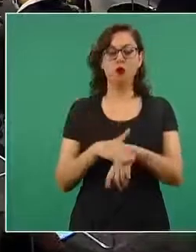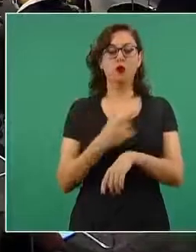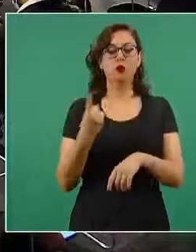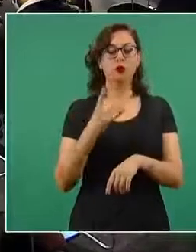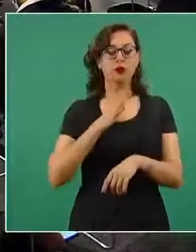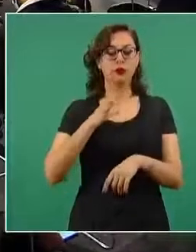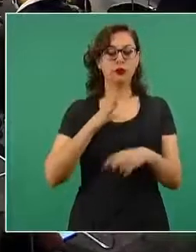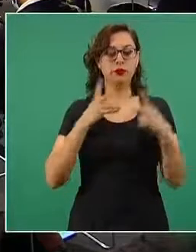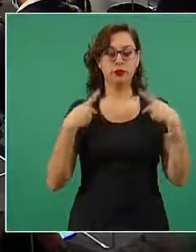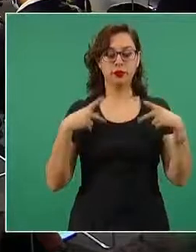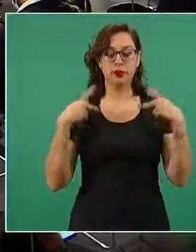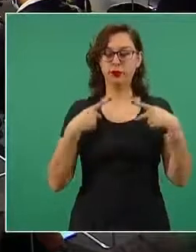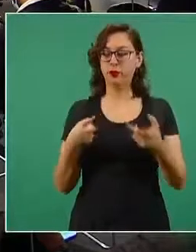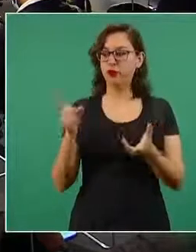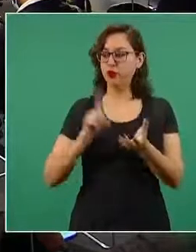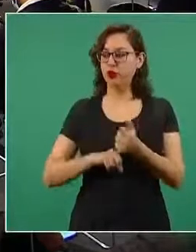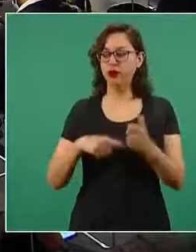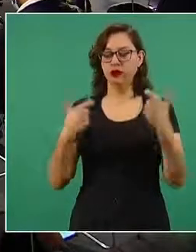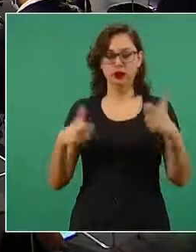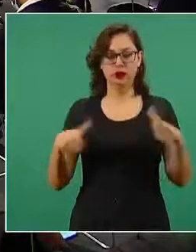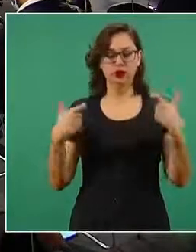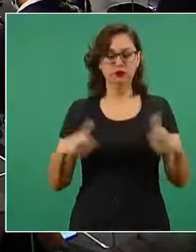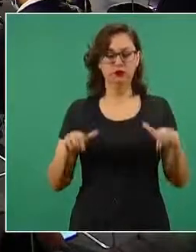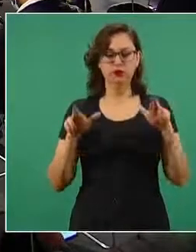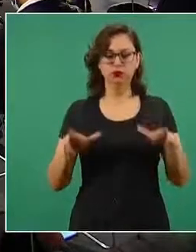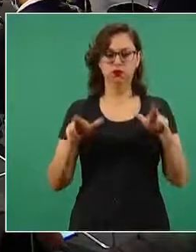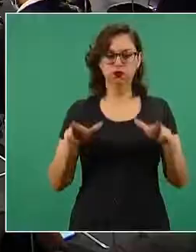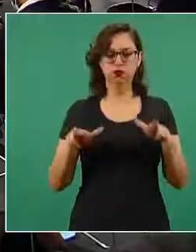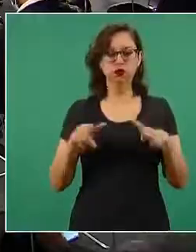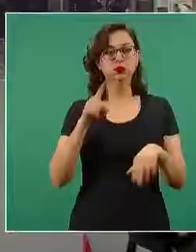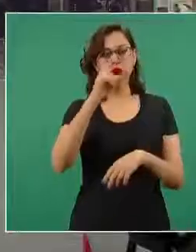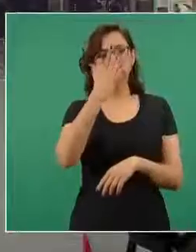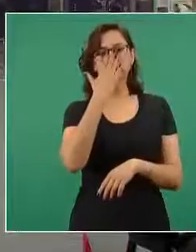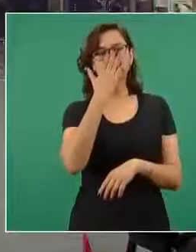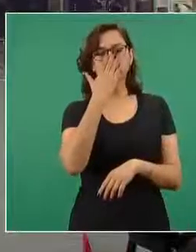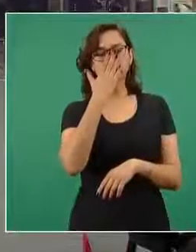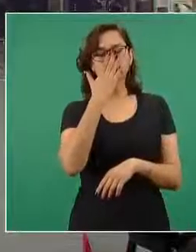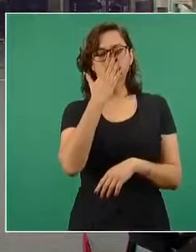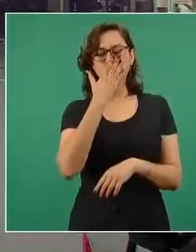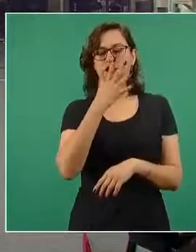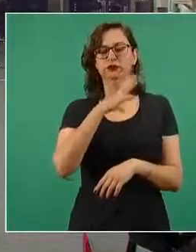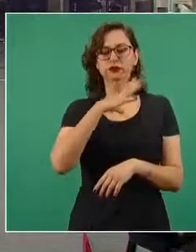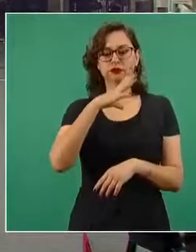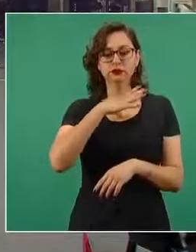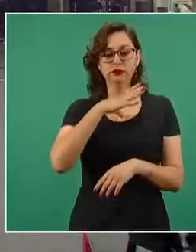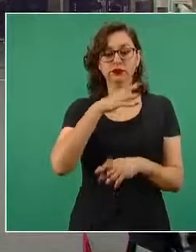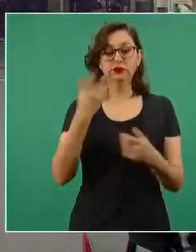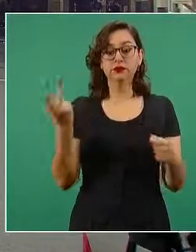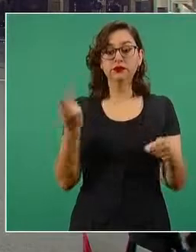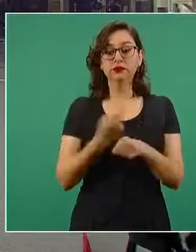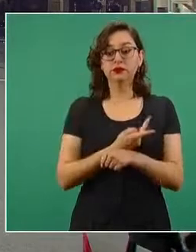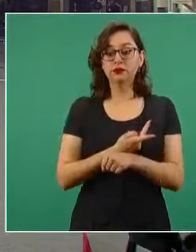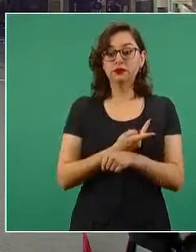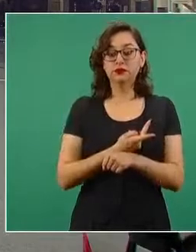mucho dinero, gente millonaria como el caso de Sonora, donde está queriendo Carlos